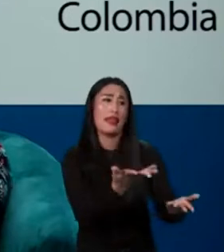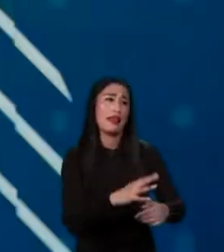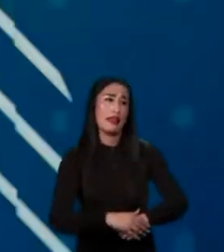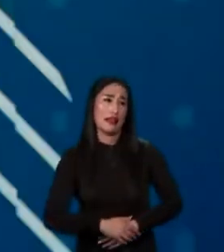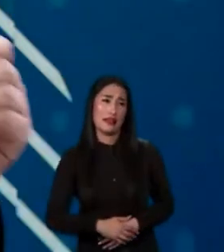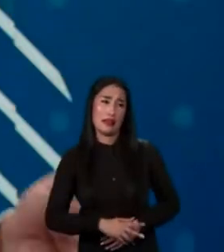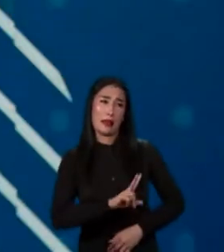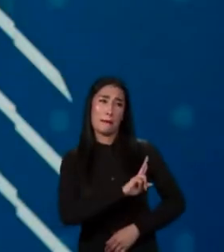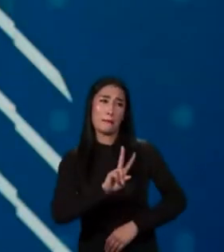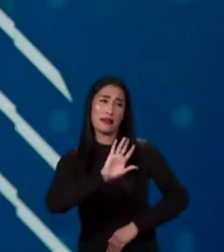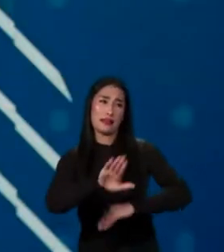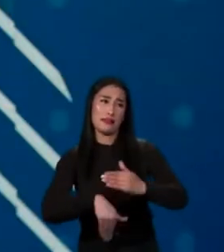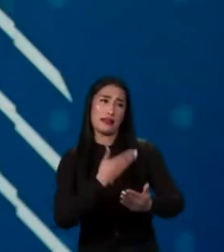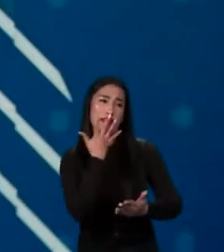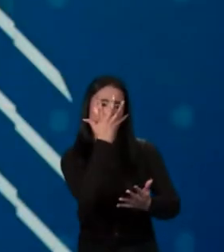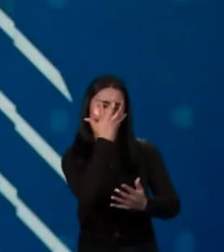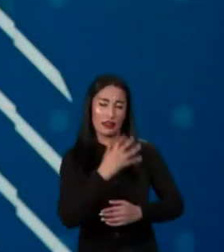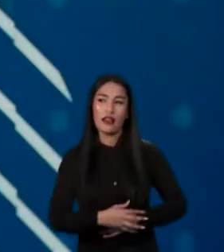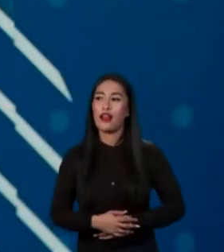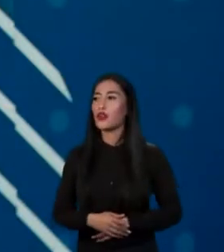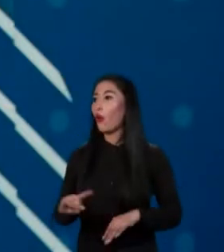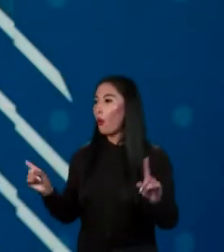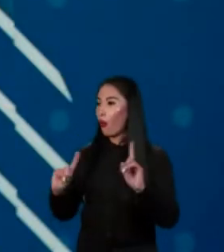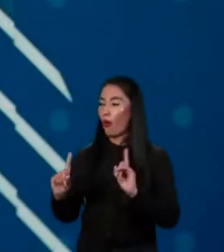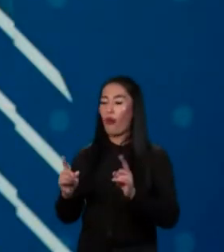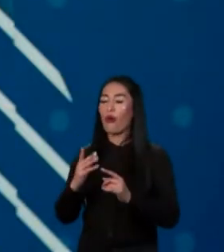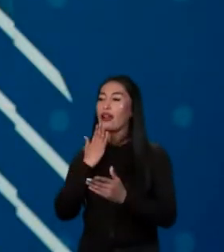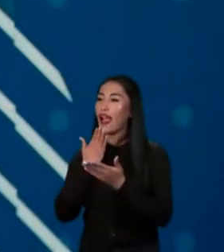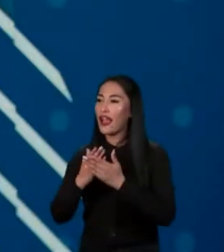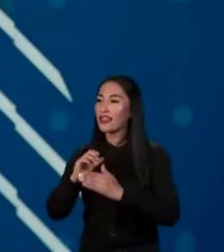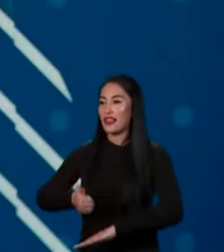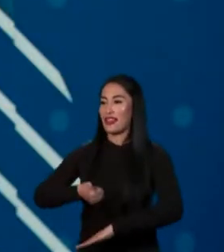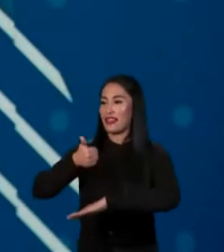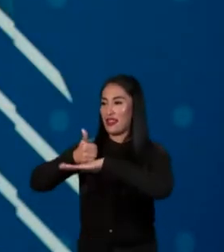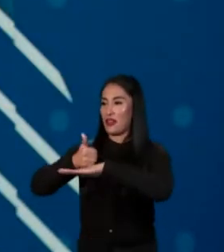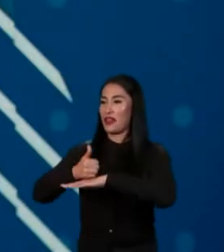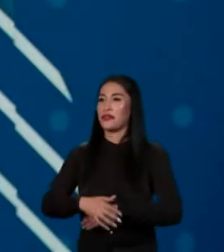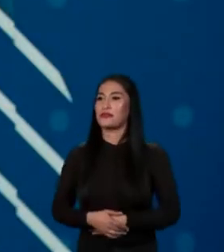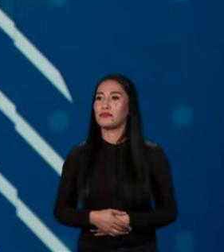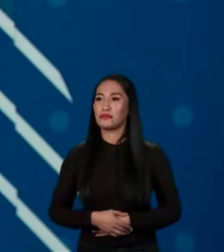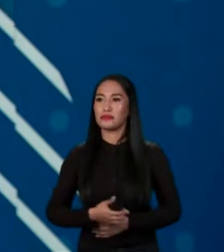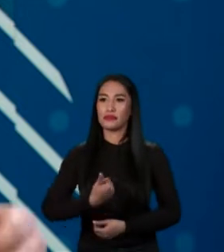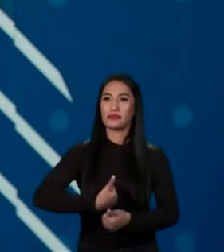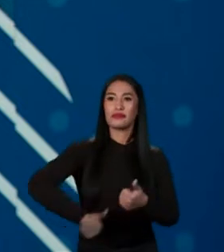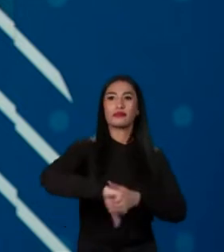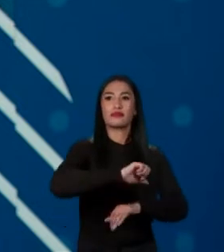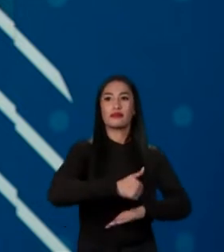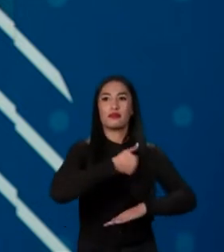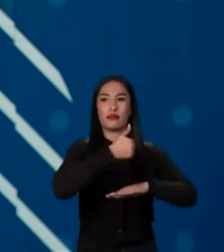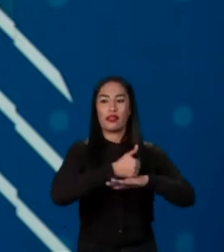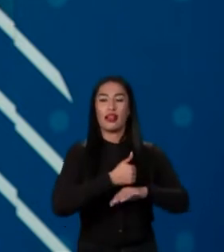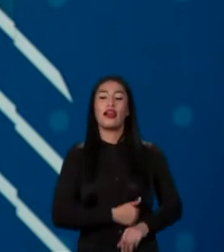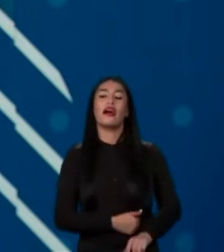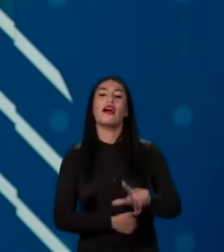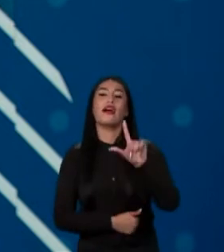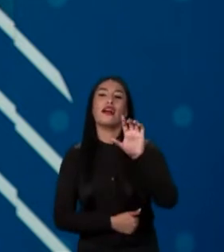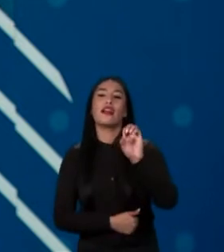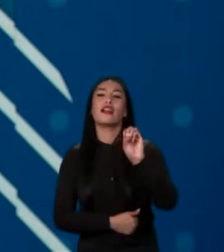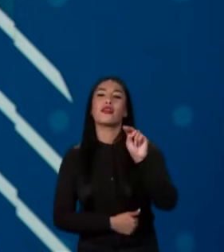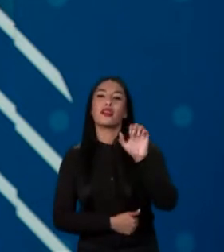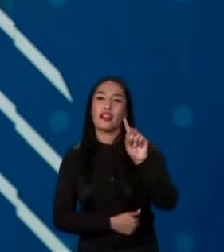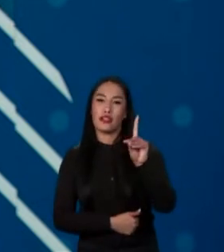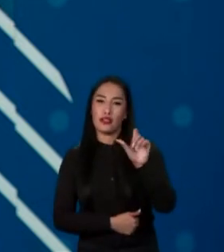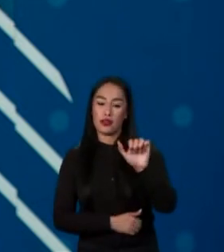no muchas gracias rectora y pasemos a la rectora de leonardo el rector de